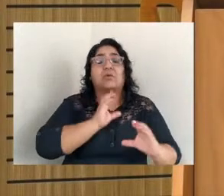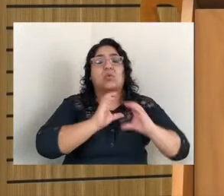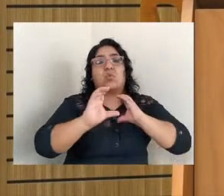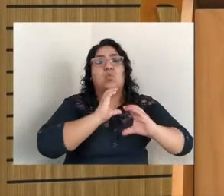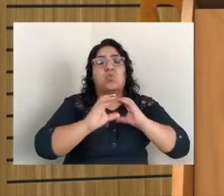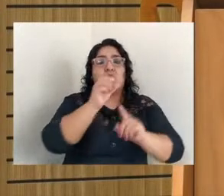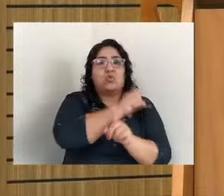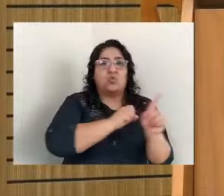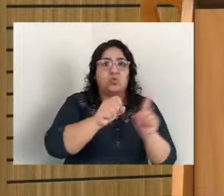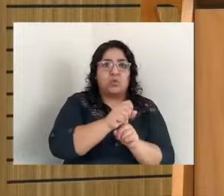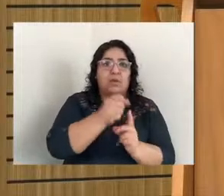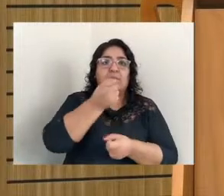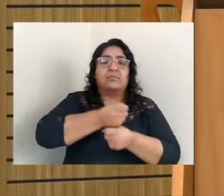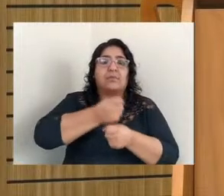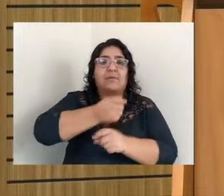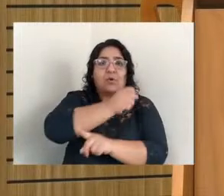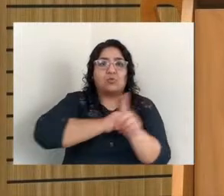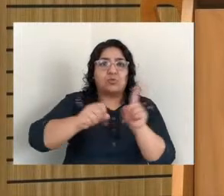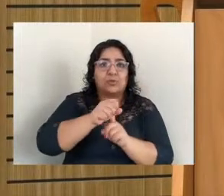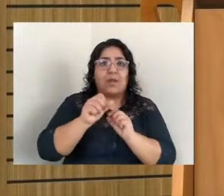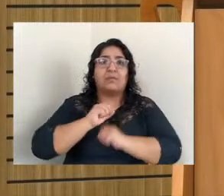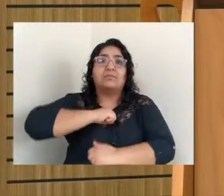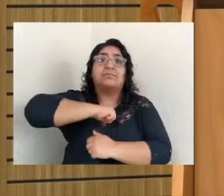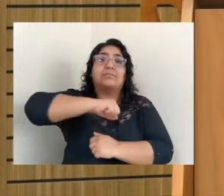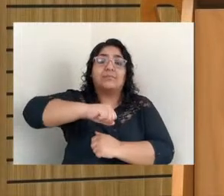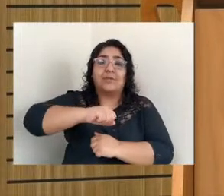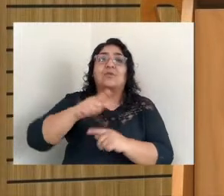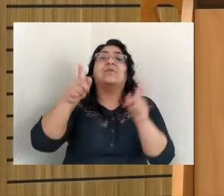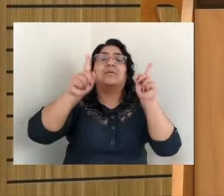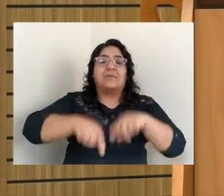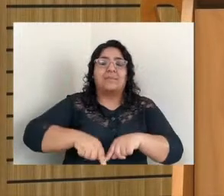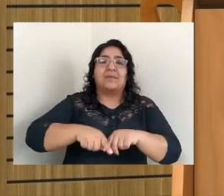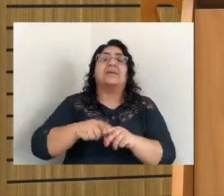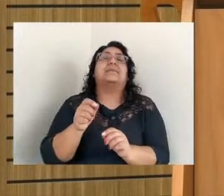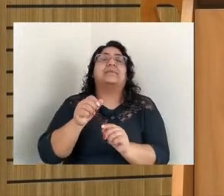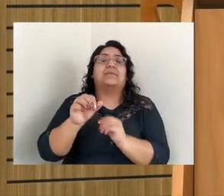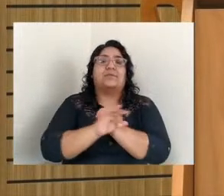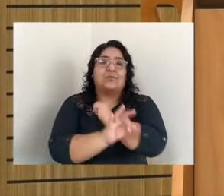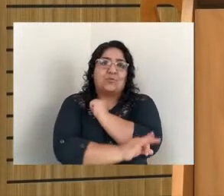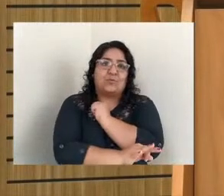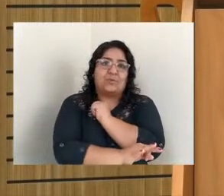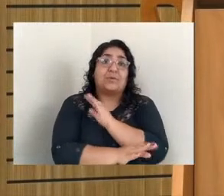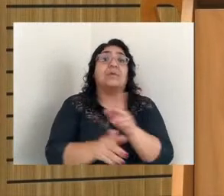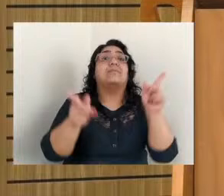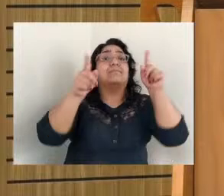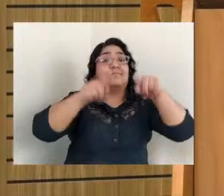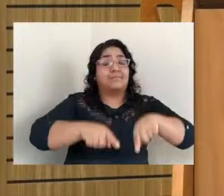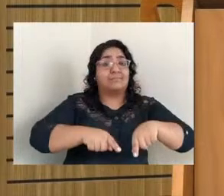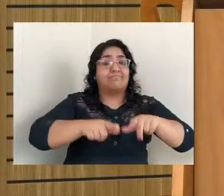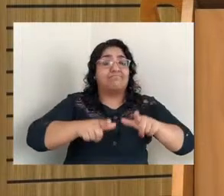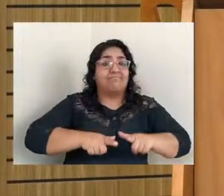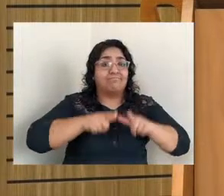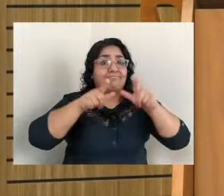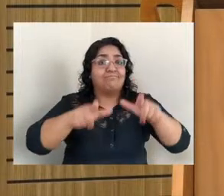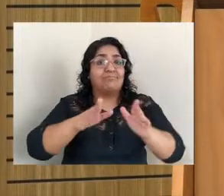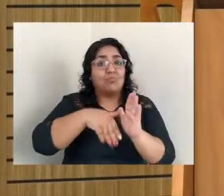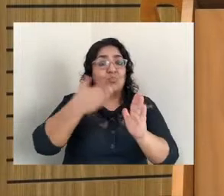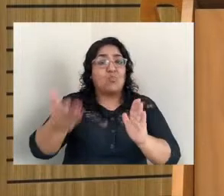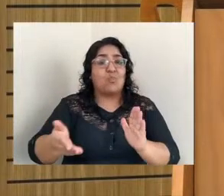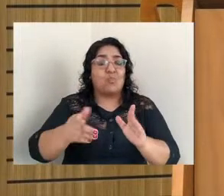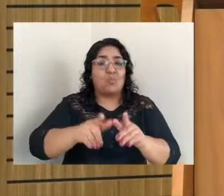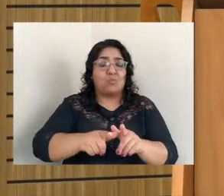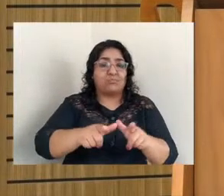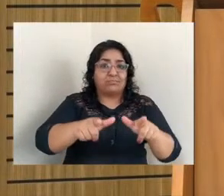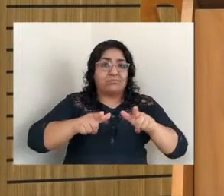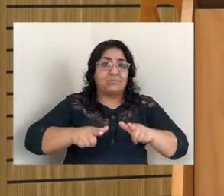social, trabajo social, derecho y psicología, pero también a mis estudiantes de posgrado, pertenecientes a la maestría de